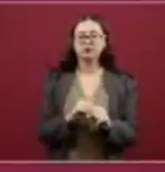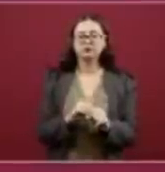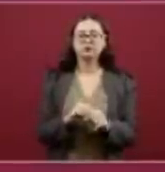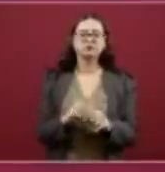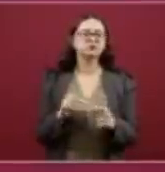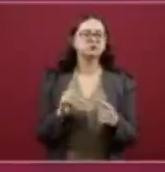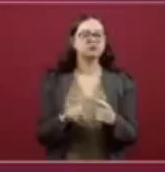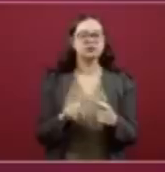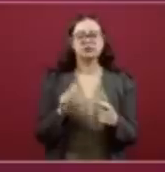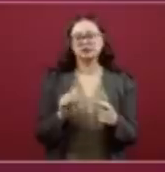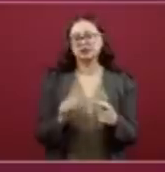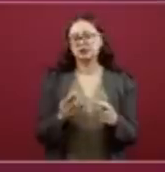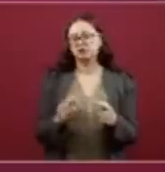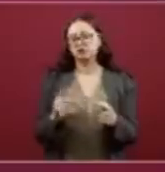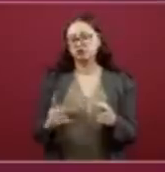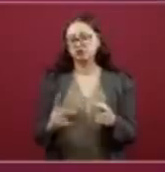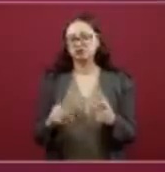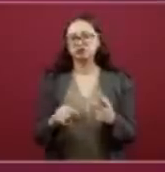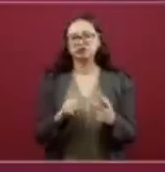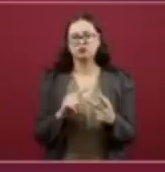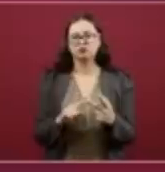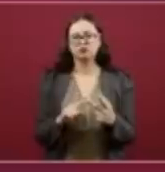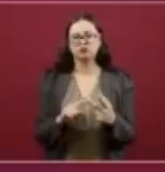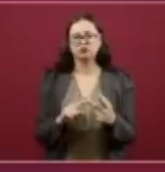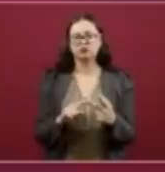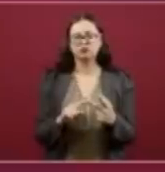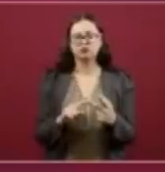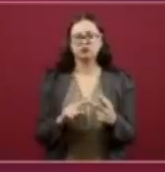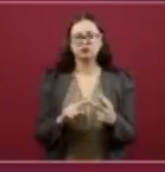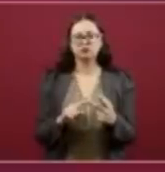Secretaría de la Función Pública,